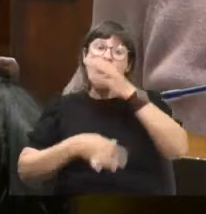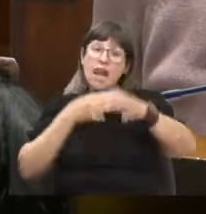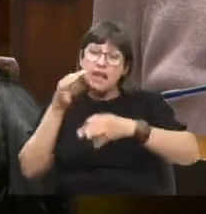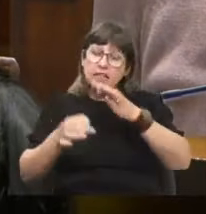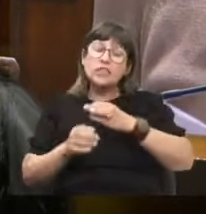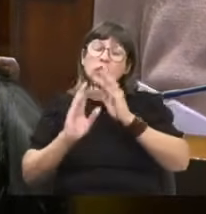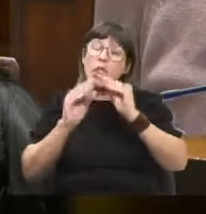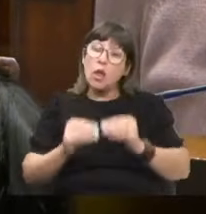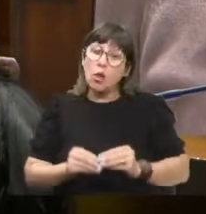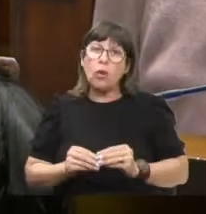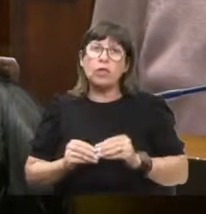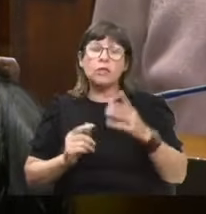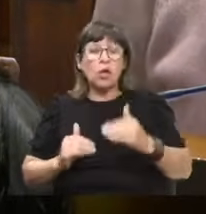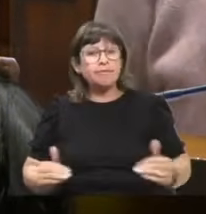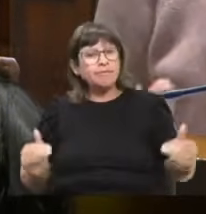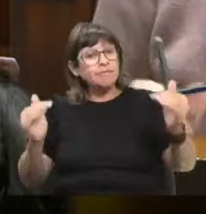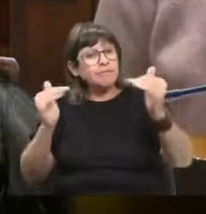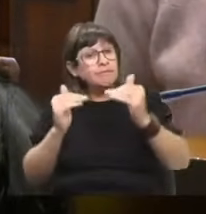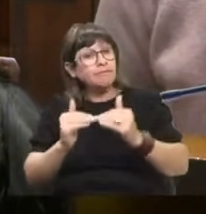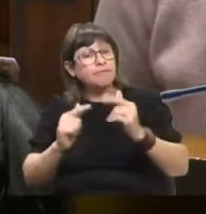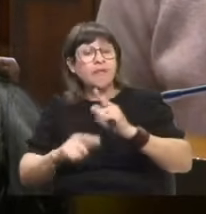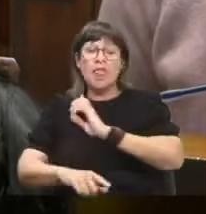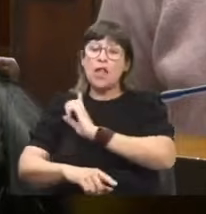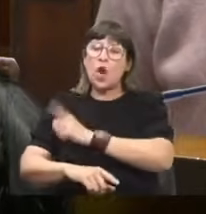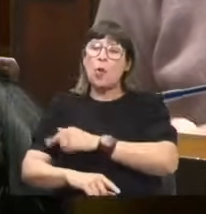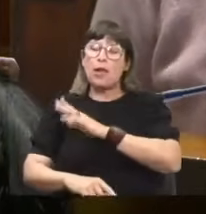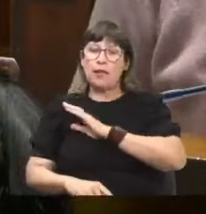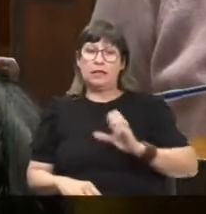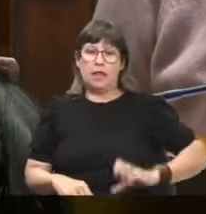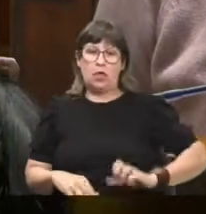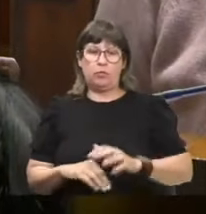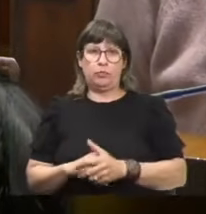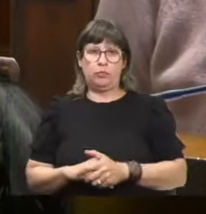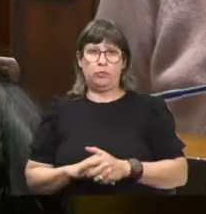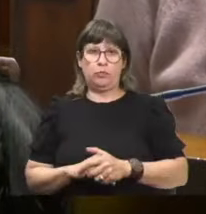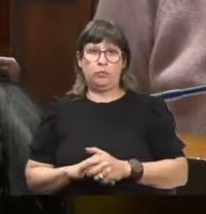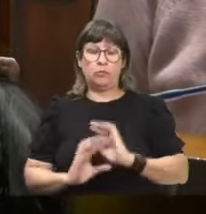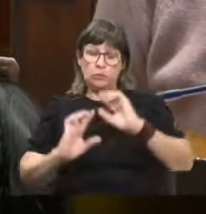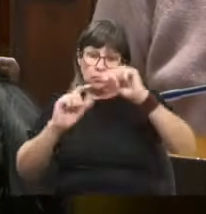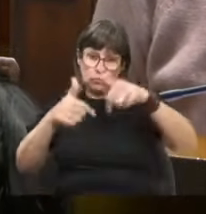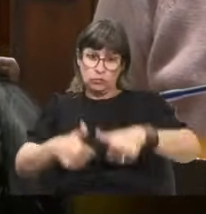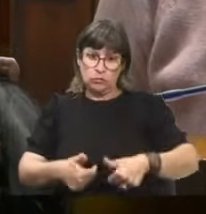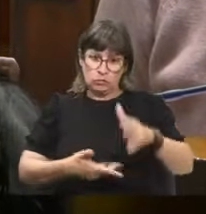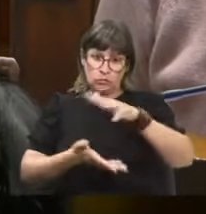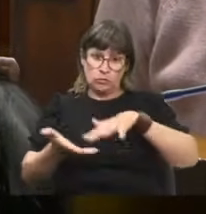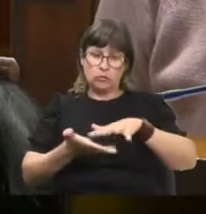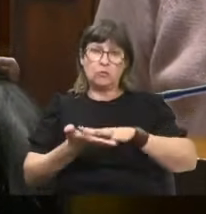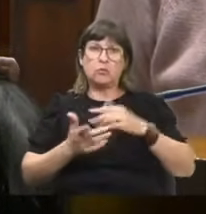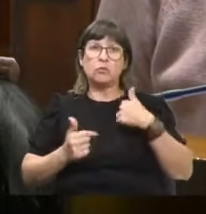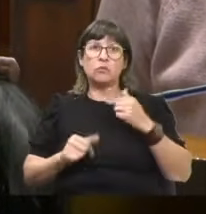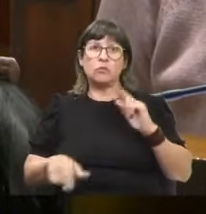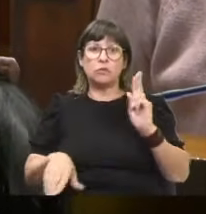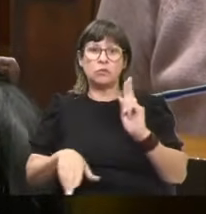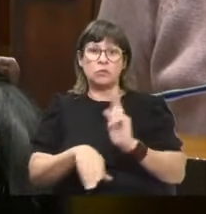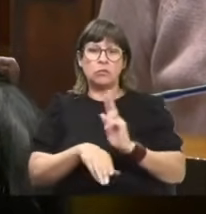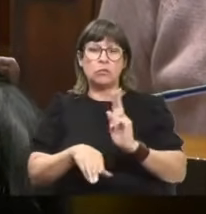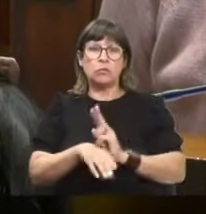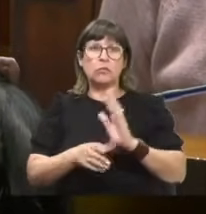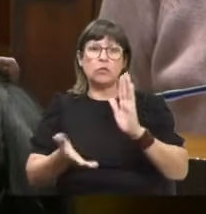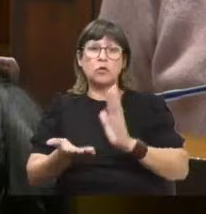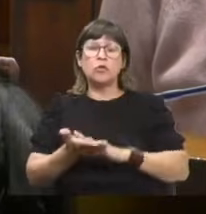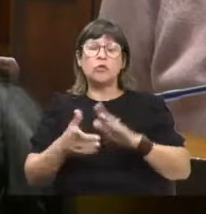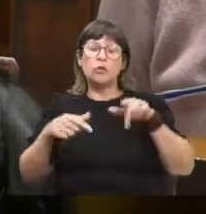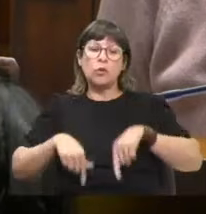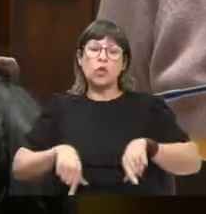cuentas y el equilibrio entre los poderes del Estado. En este marco, el Contralor sobre los ministros